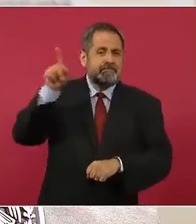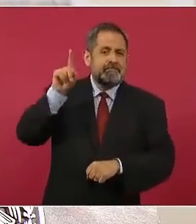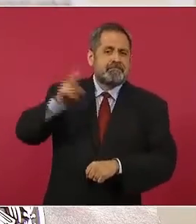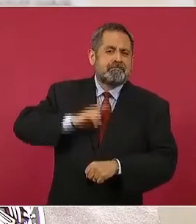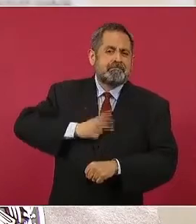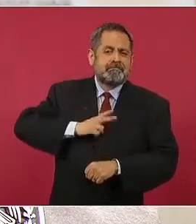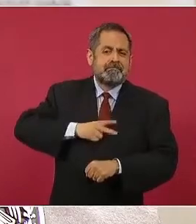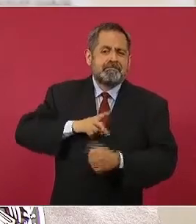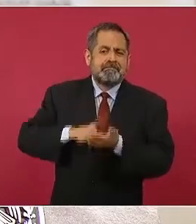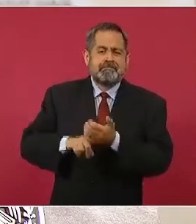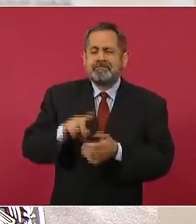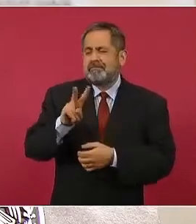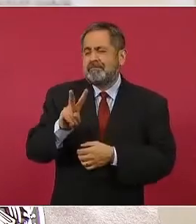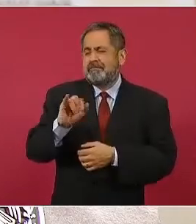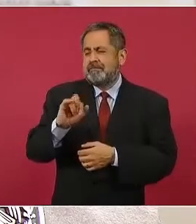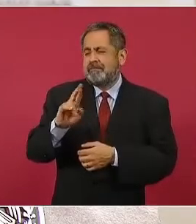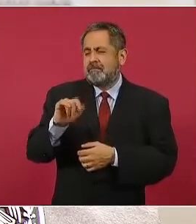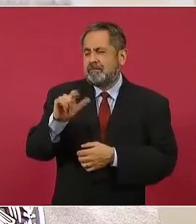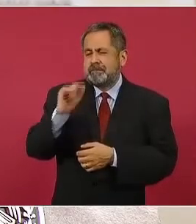300 años.